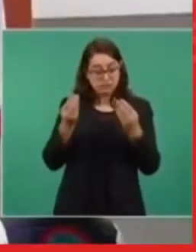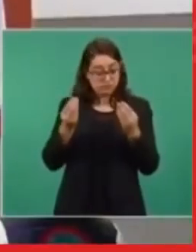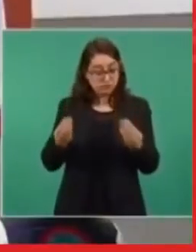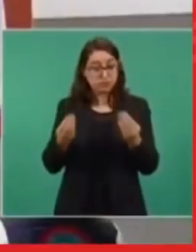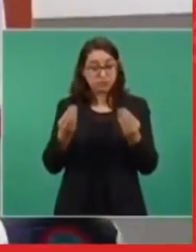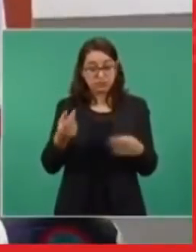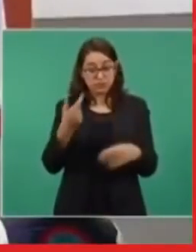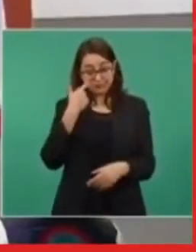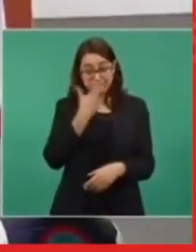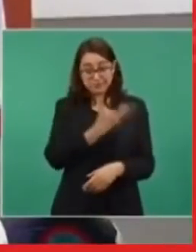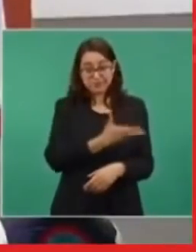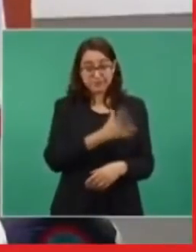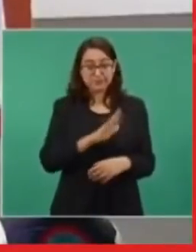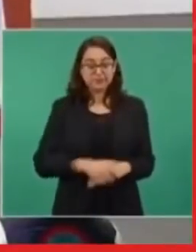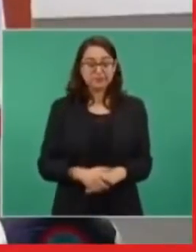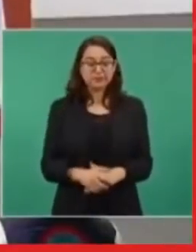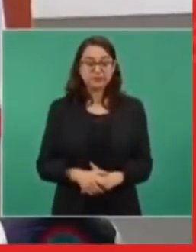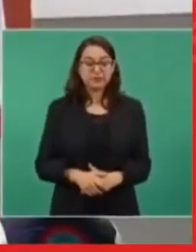Mire,